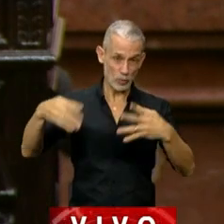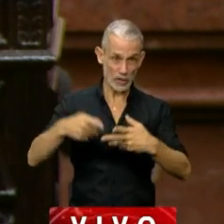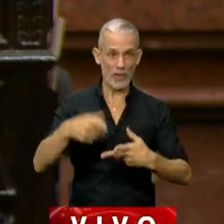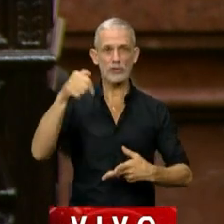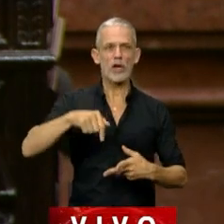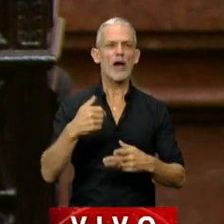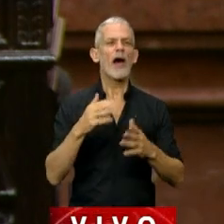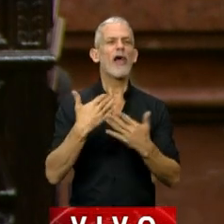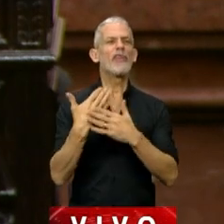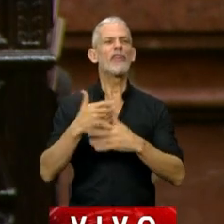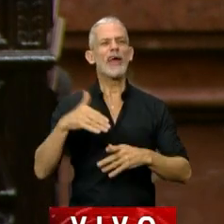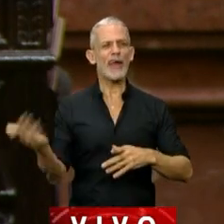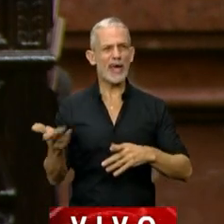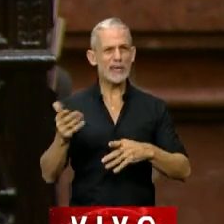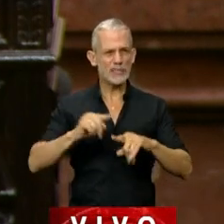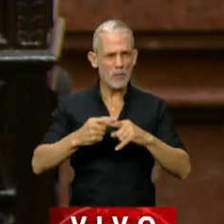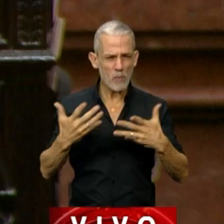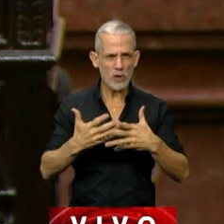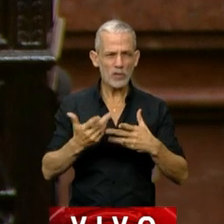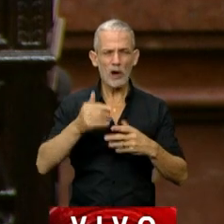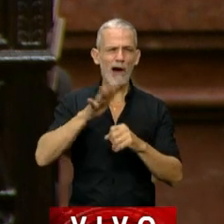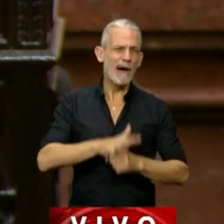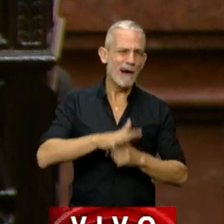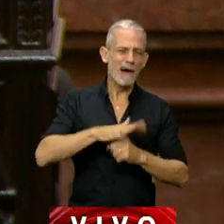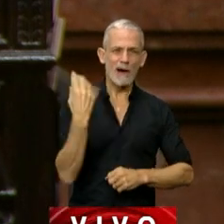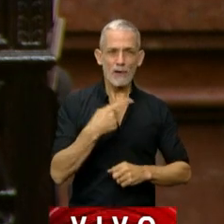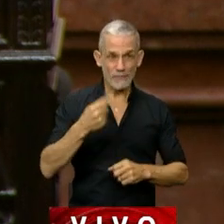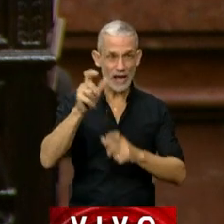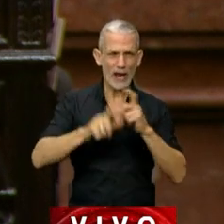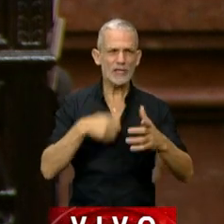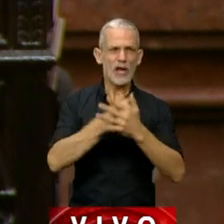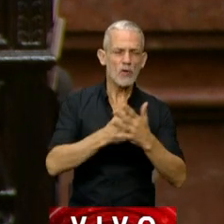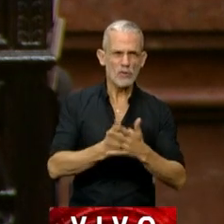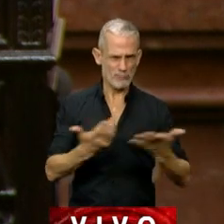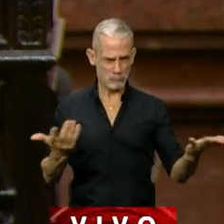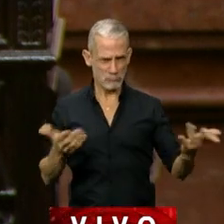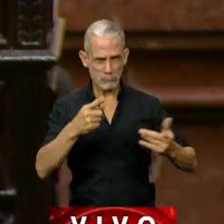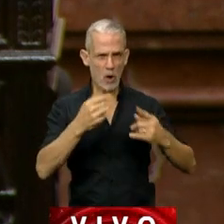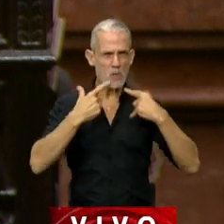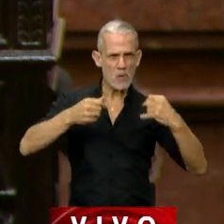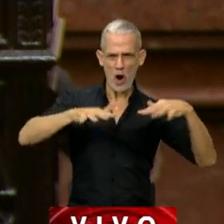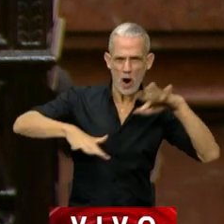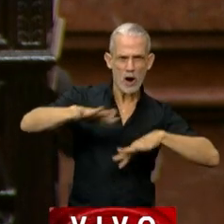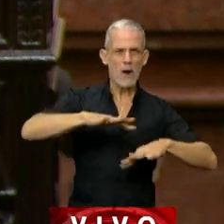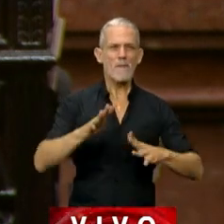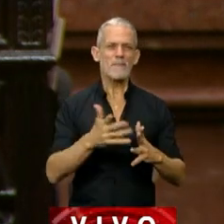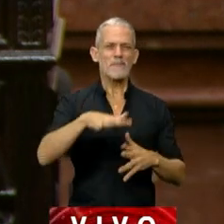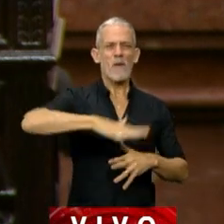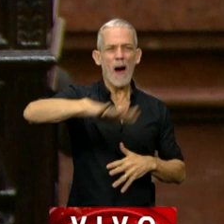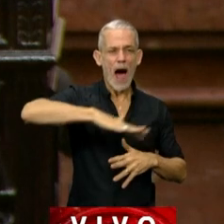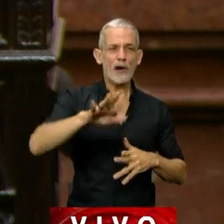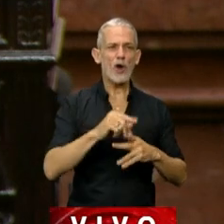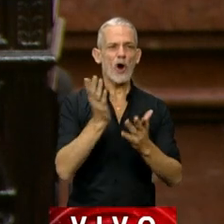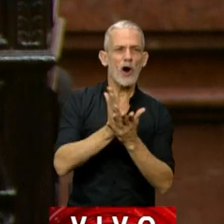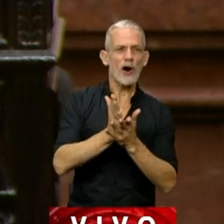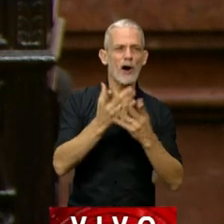Esta derecha recalcitrante que quiere acallarnos, que cuando la gente lucha y organiza al barrio, a la comunidad por sus